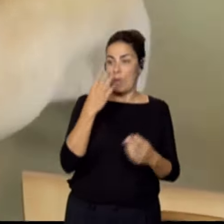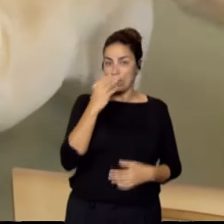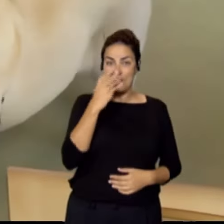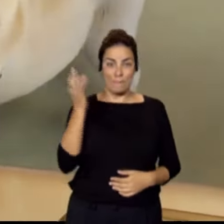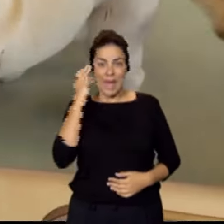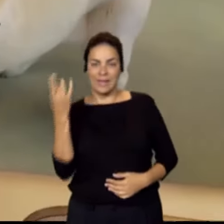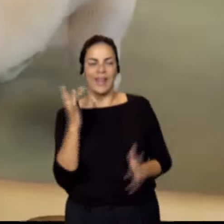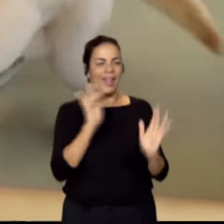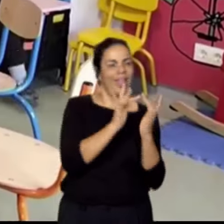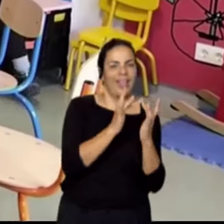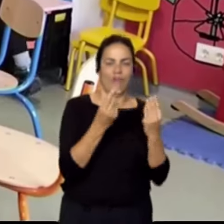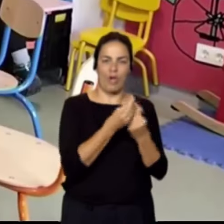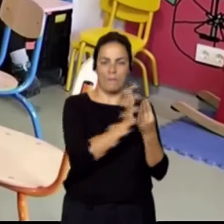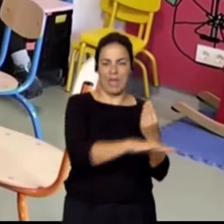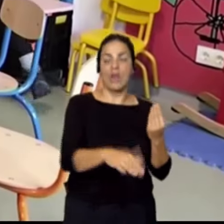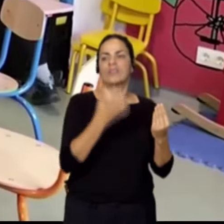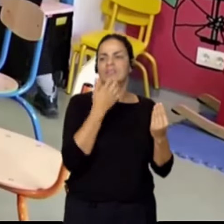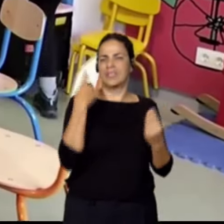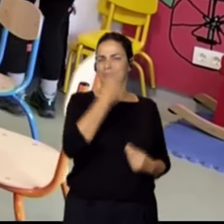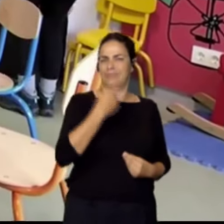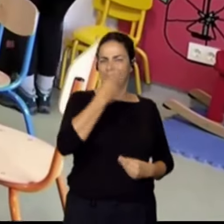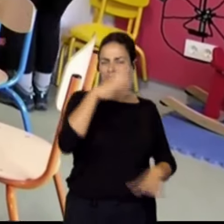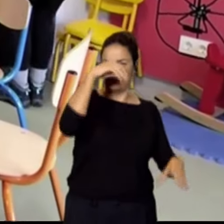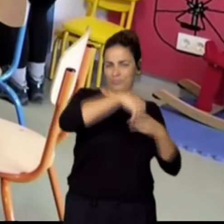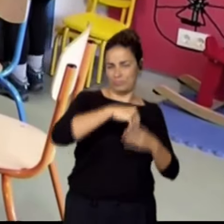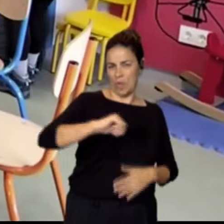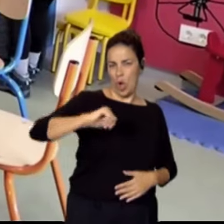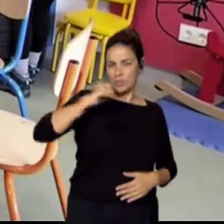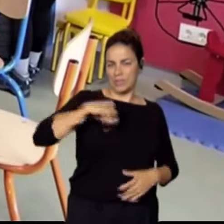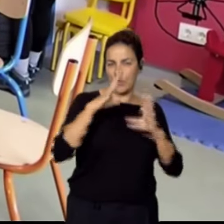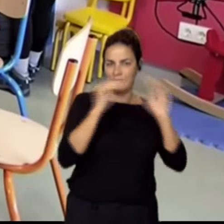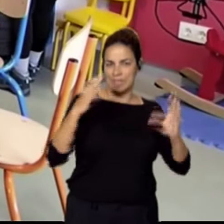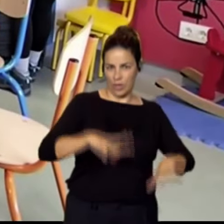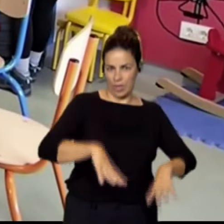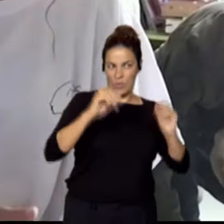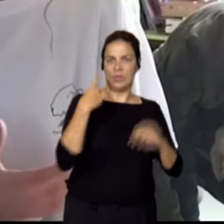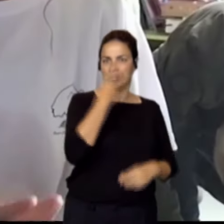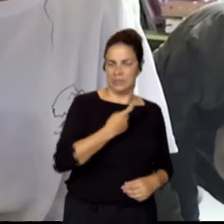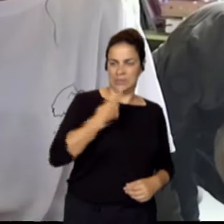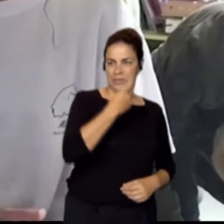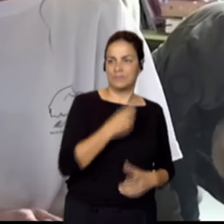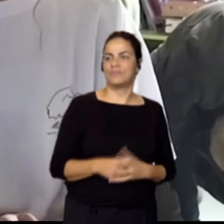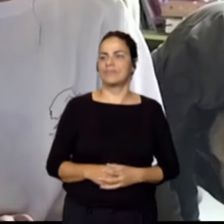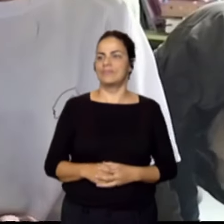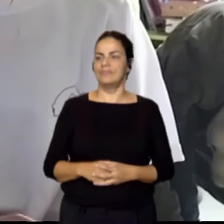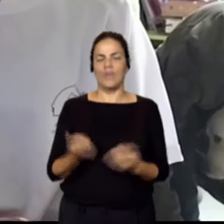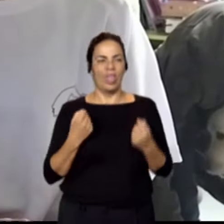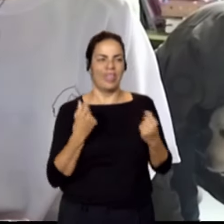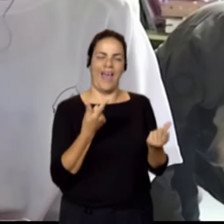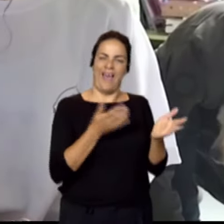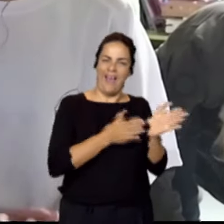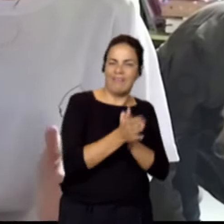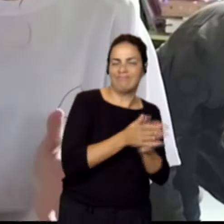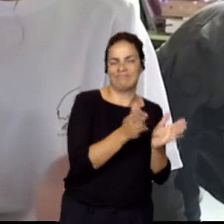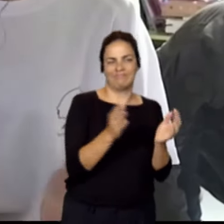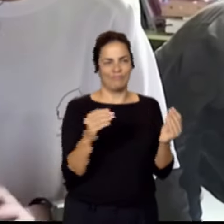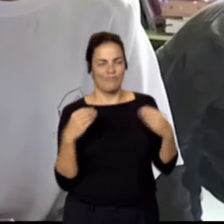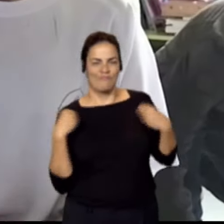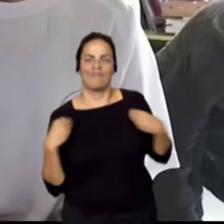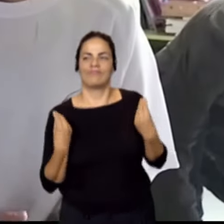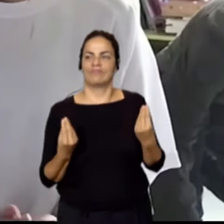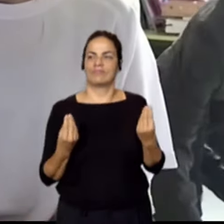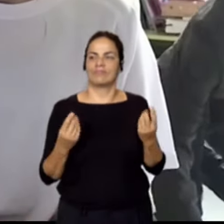los menores que pasan largas temporadas en el Hospital Universitario de Burgos un estímulo motivante divertido y y después